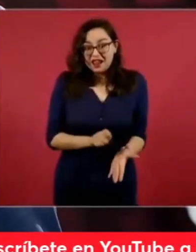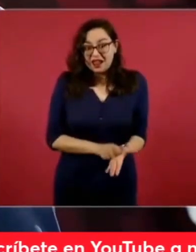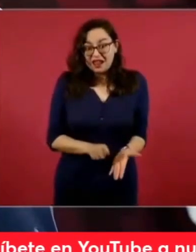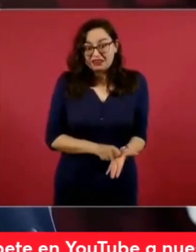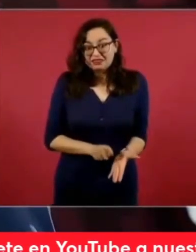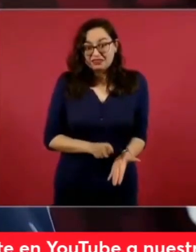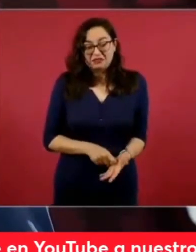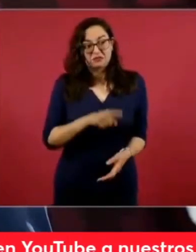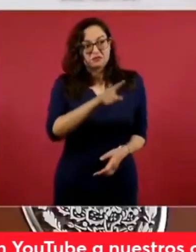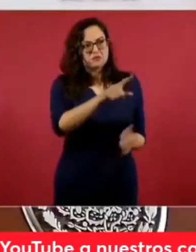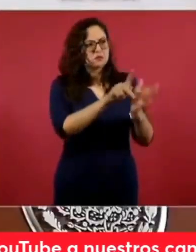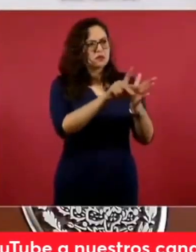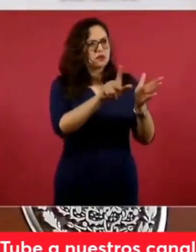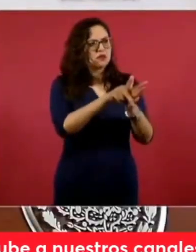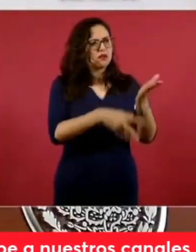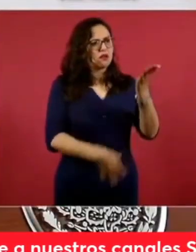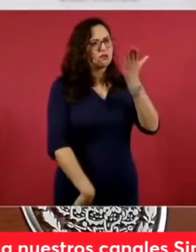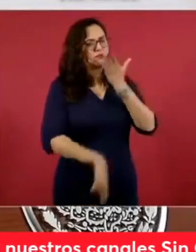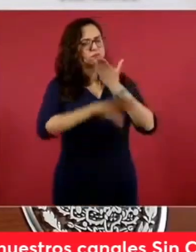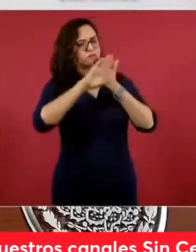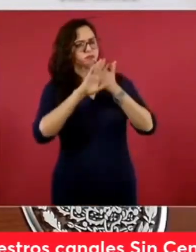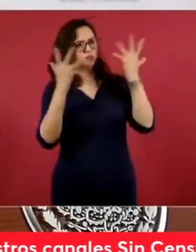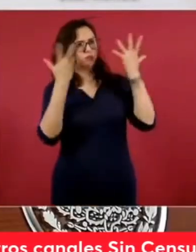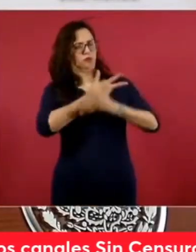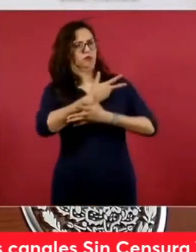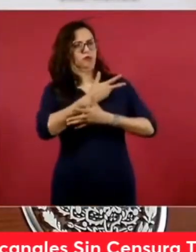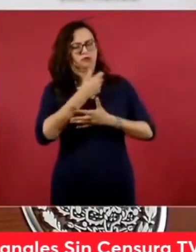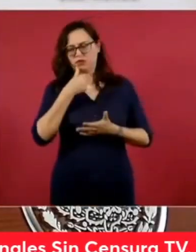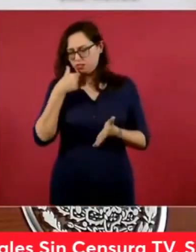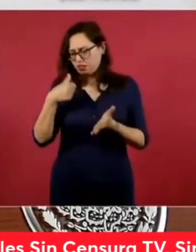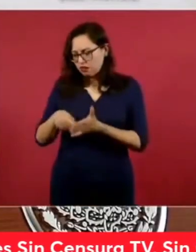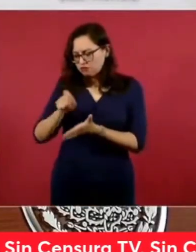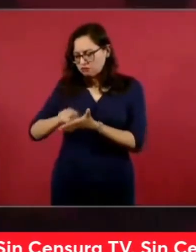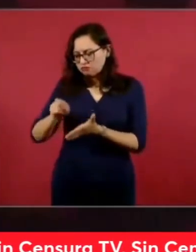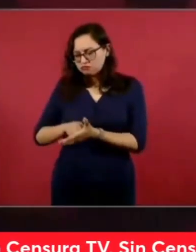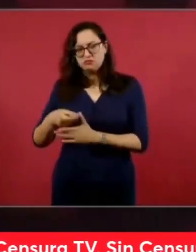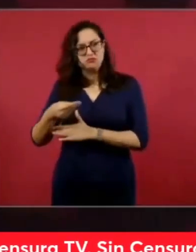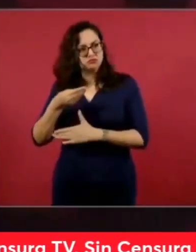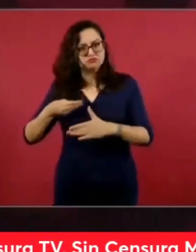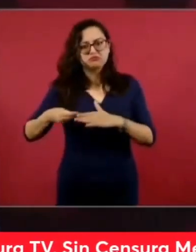excepciones, tanto en medios convencionales como en redes sociales.